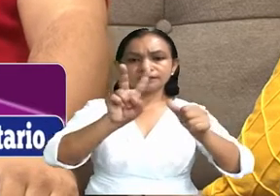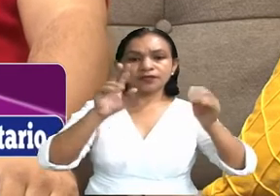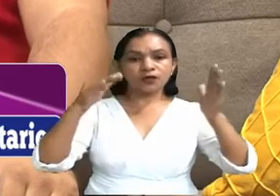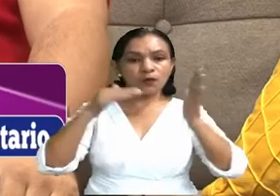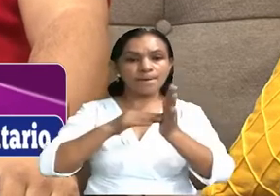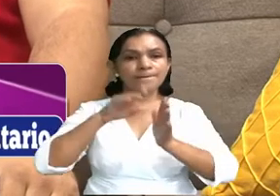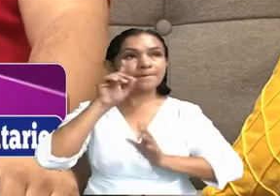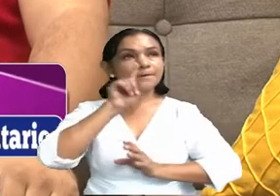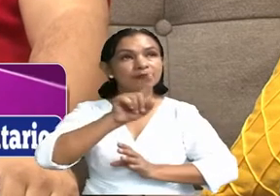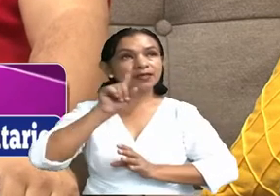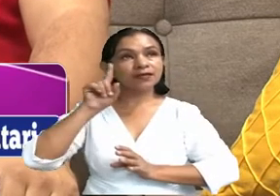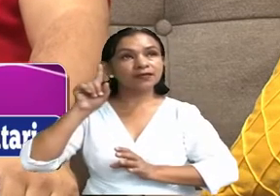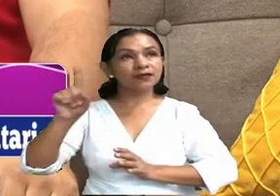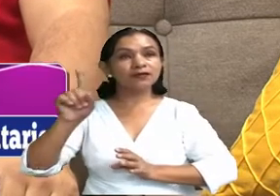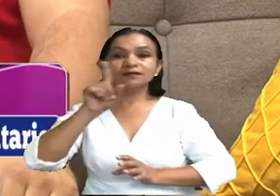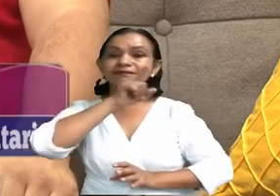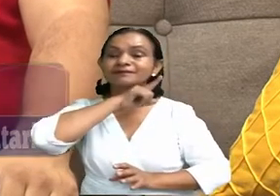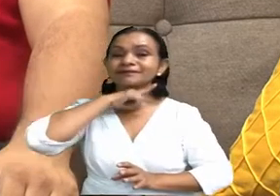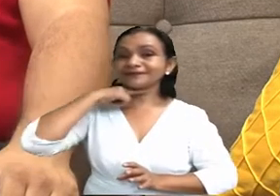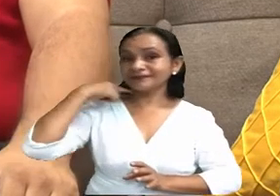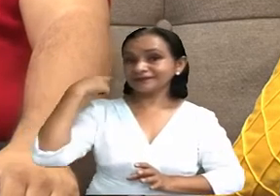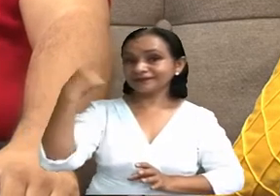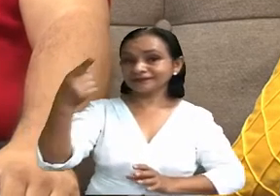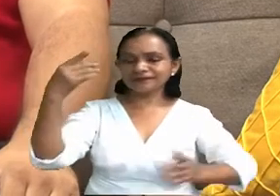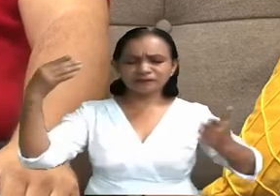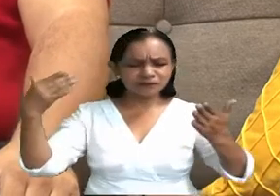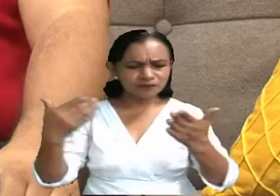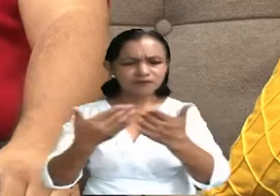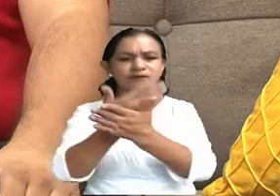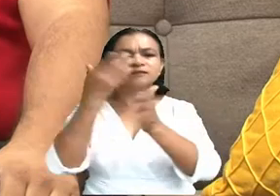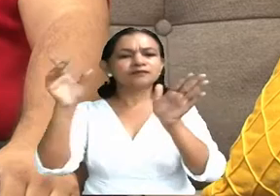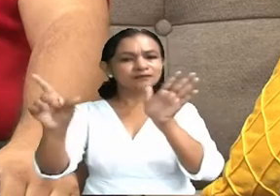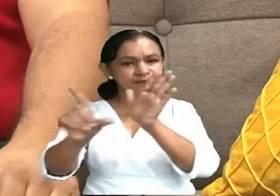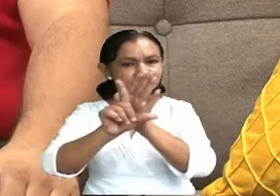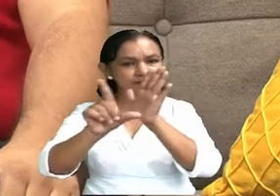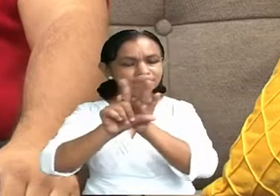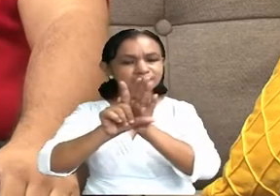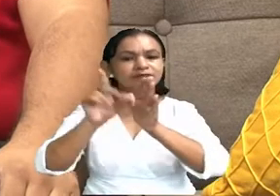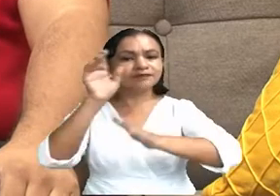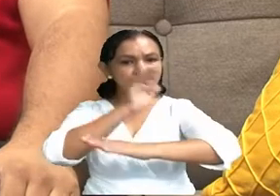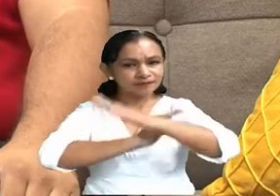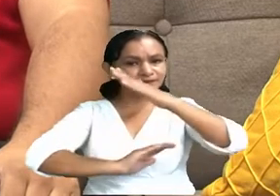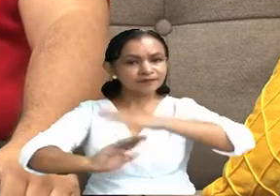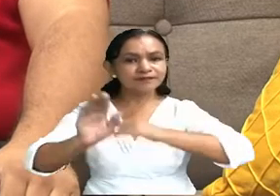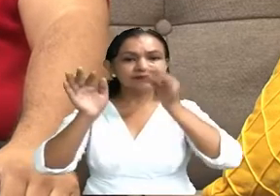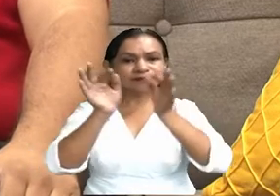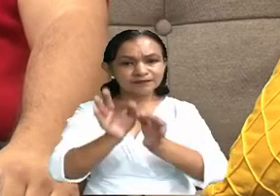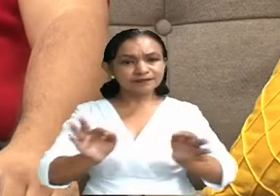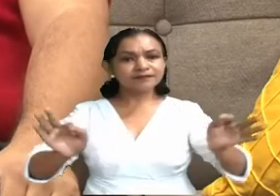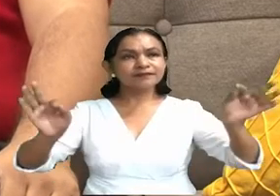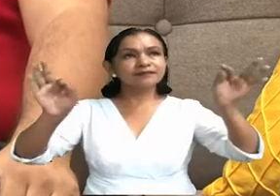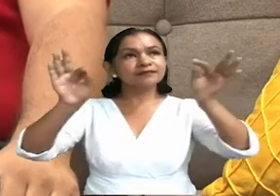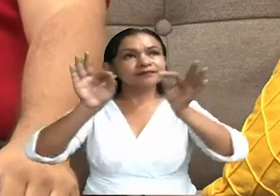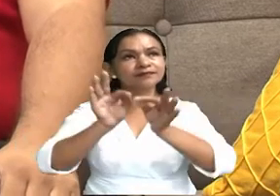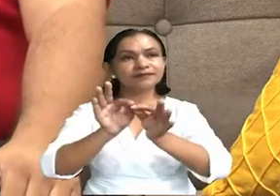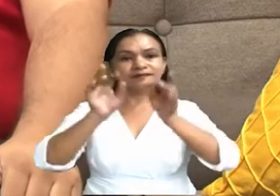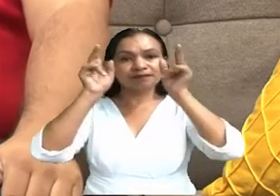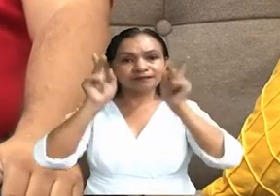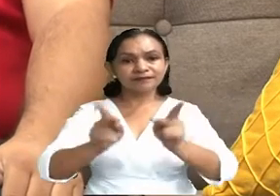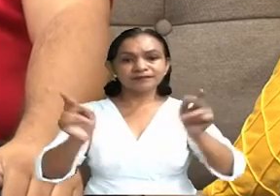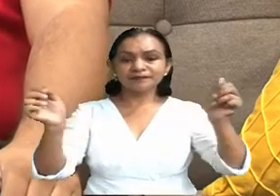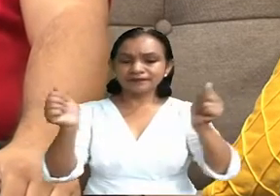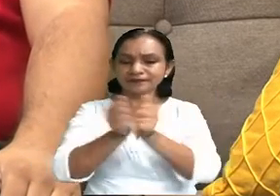2011, se hizo realidad una nueva legislación en materia de discapacidad. Y es importante porque las personas